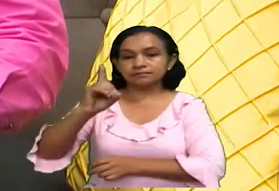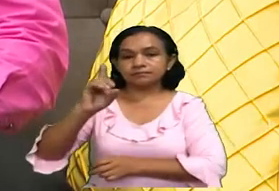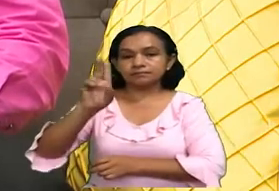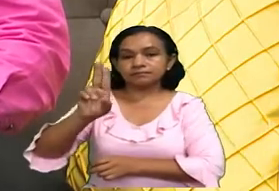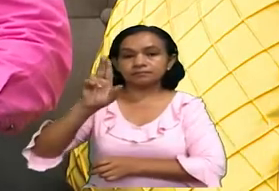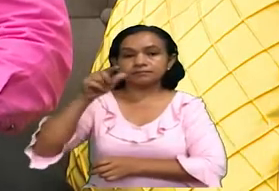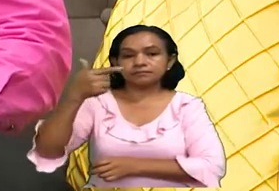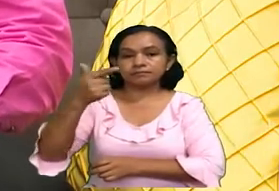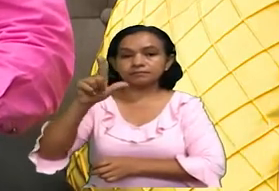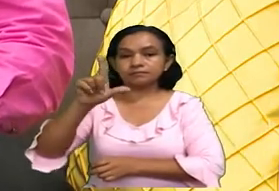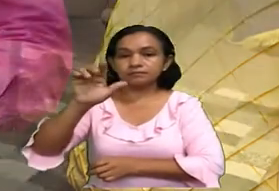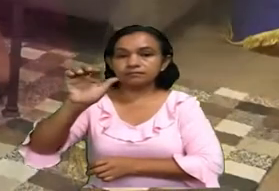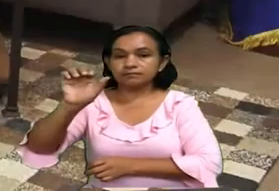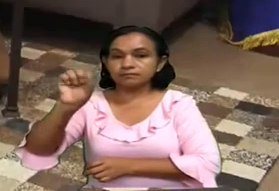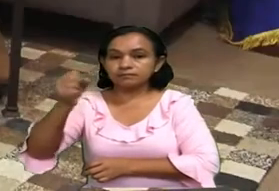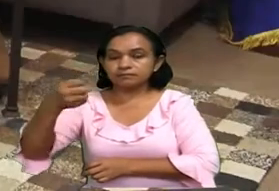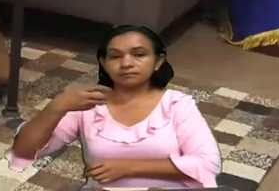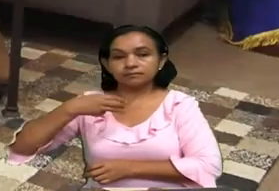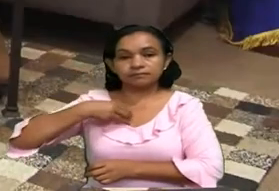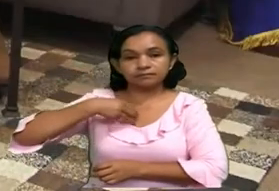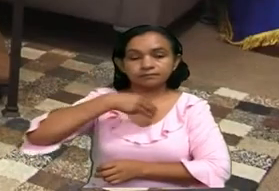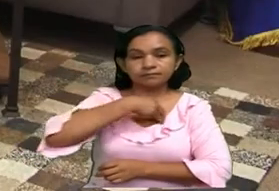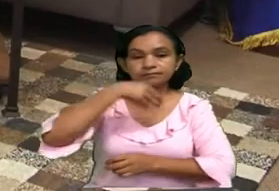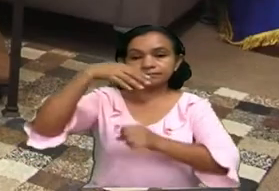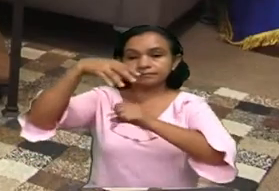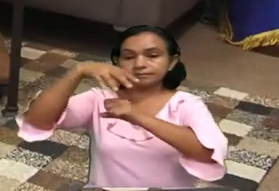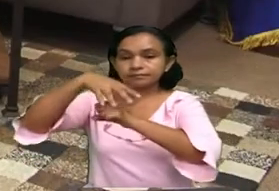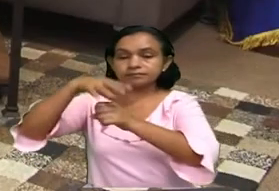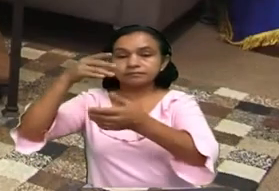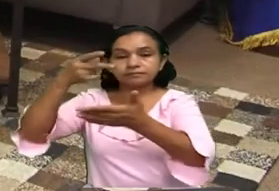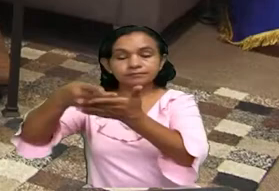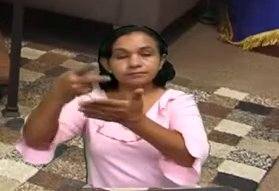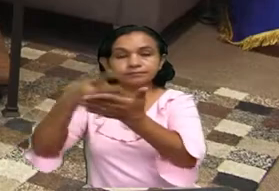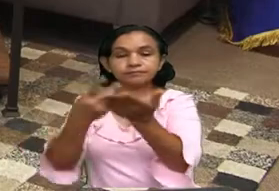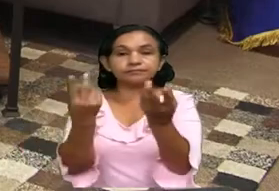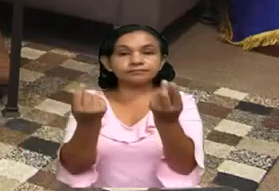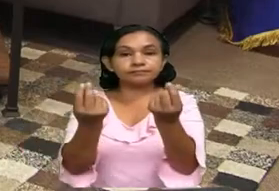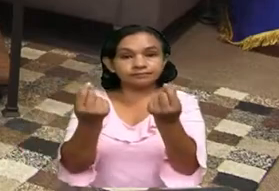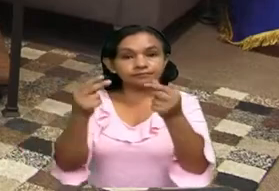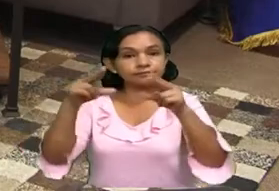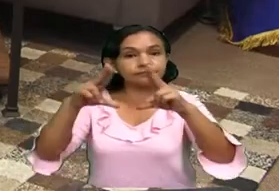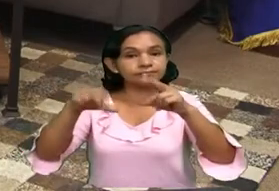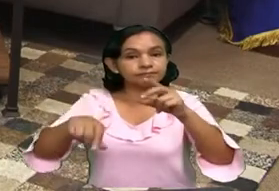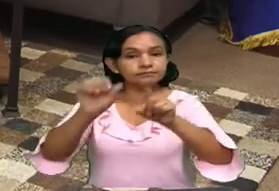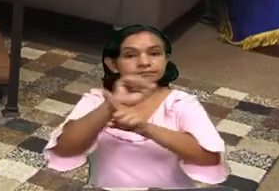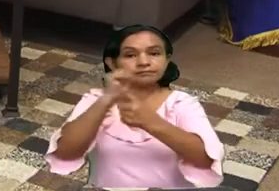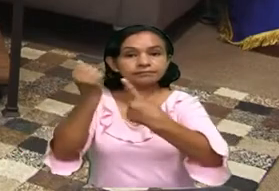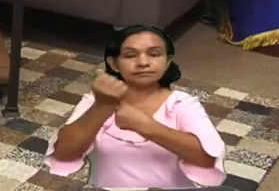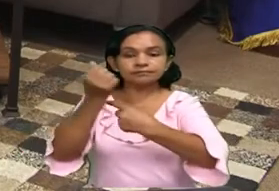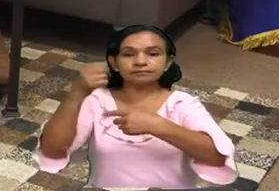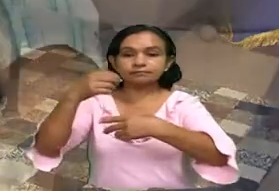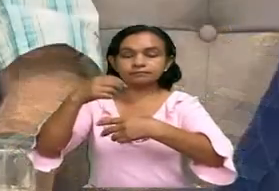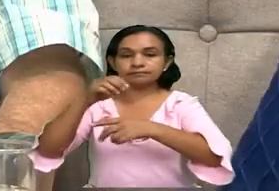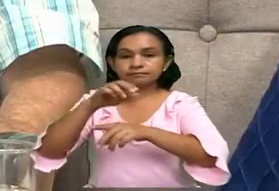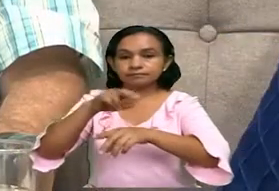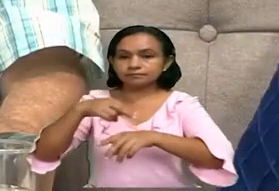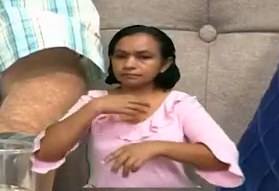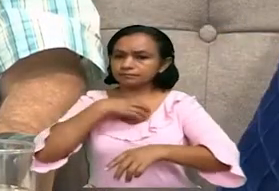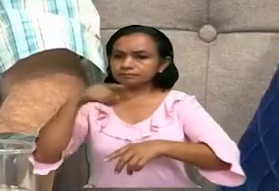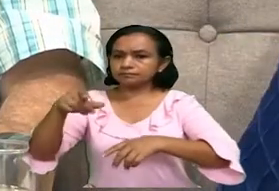Nacional y además integrante de la Comisión de Producción, Economía y Presupuesto y también productor de nuestro